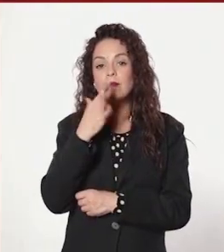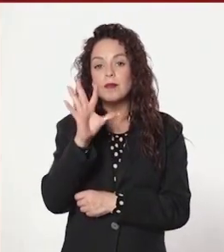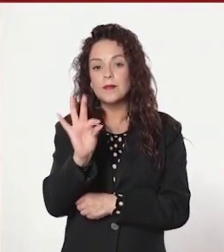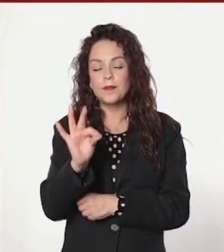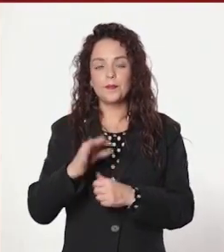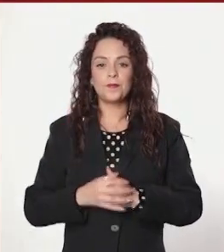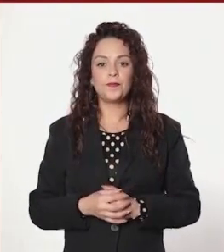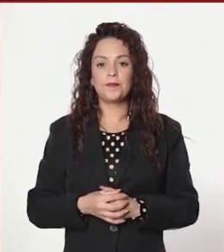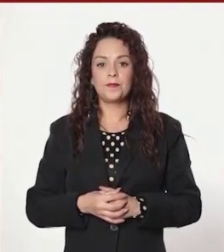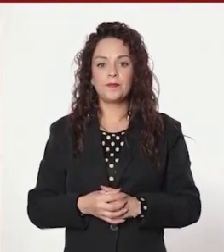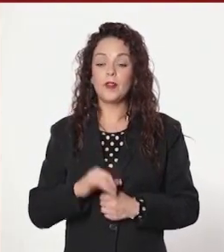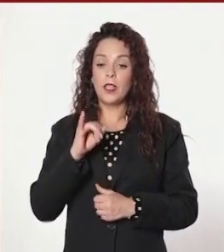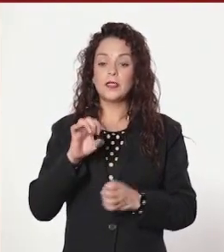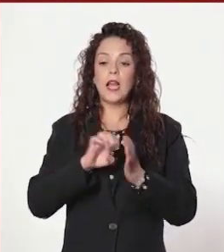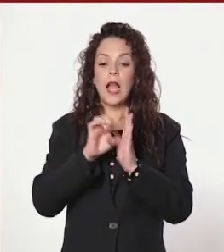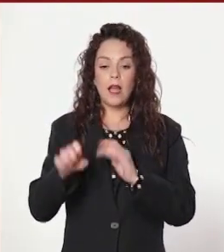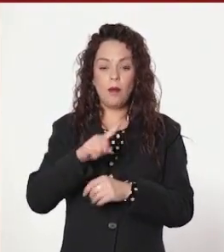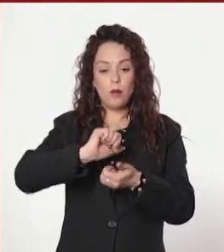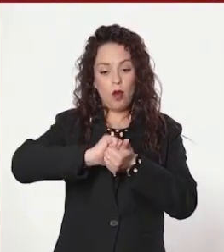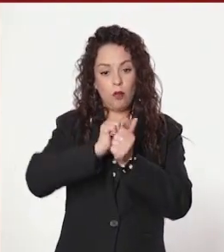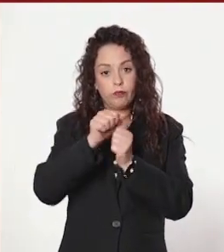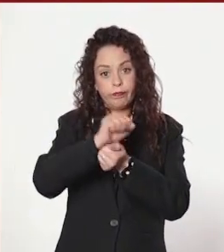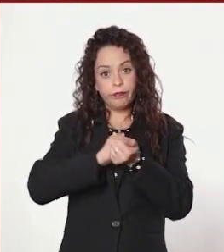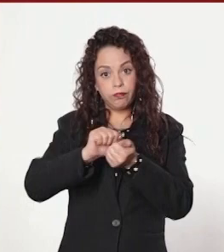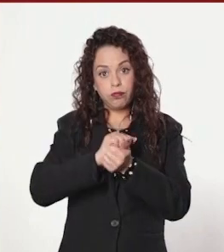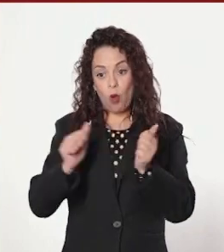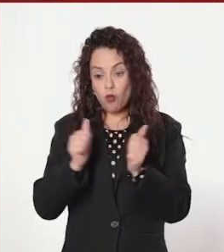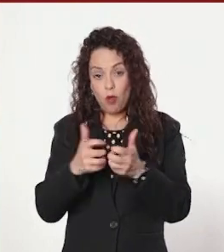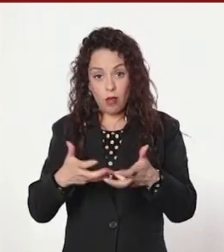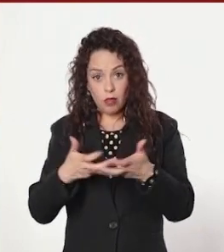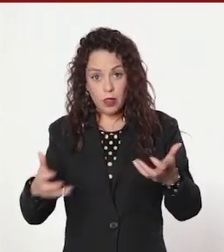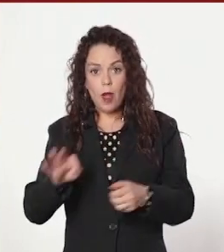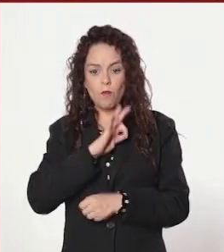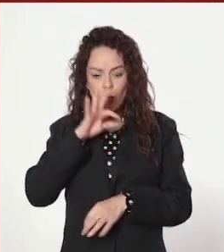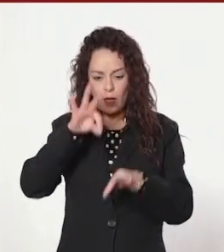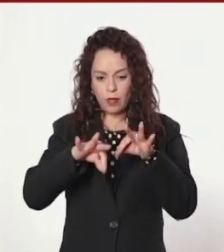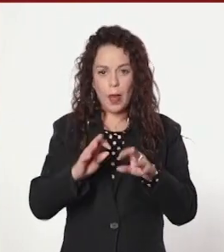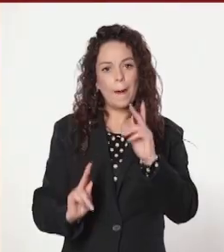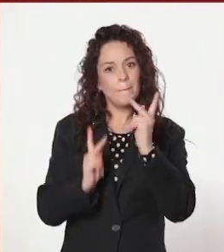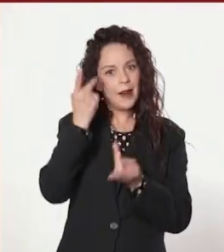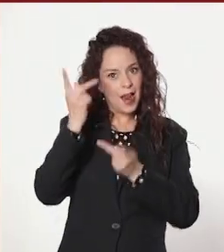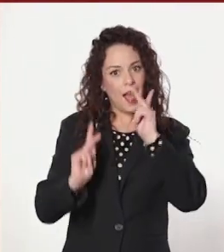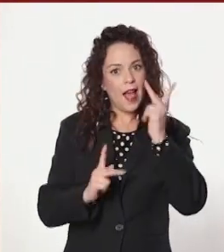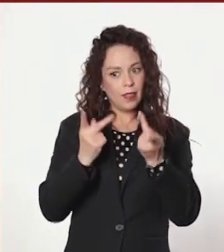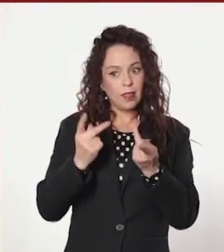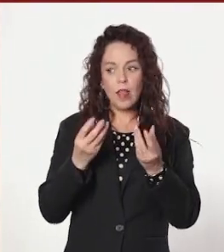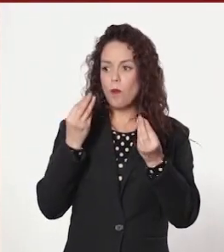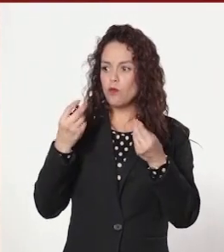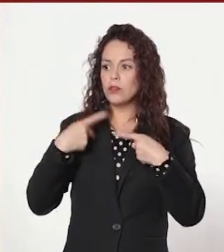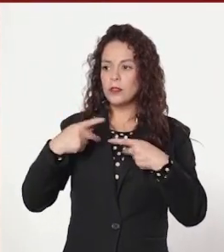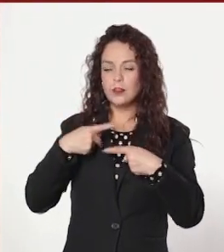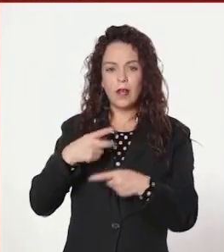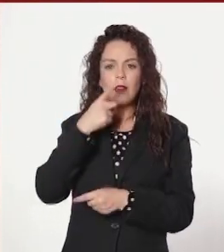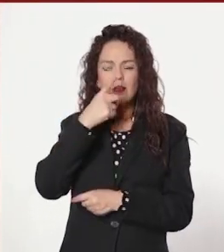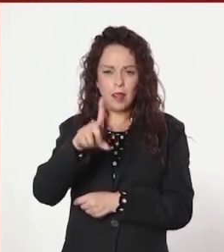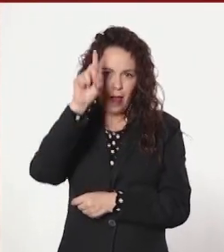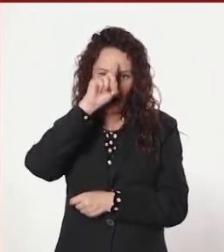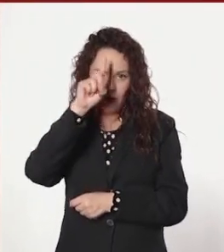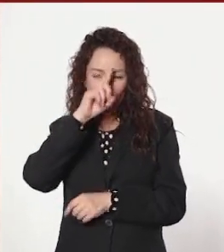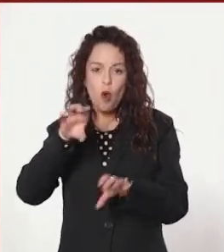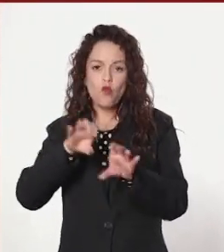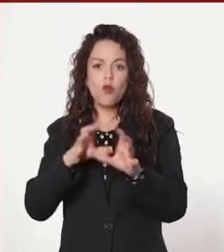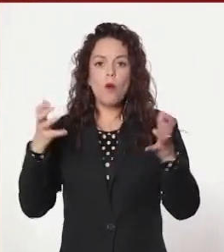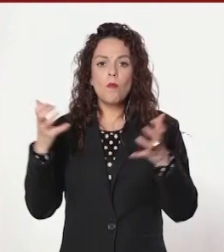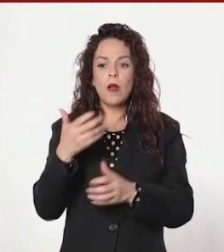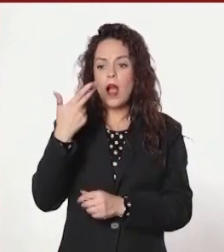ahorita que decías de que se convierte en tierra y que podemos tener nuestras plantitas y todo eso, hay mucha gente que va a decir, recomiéndanos qué hacer para tener un huerto en casa,